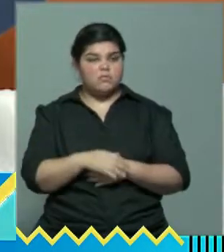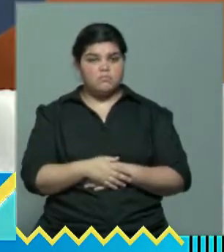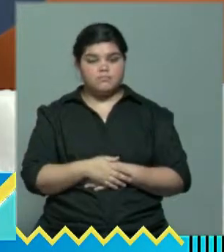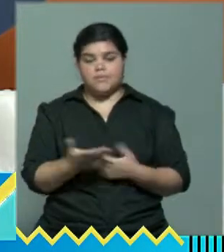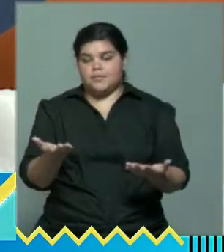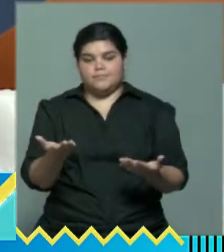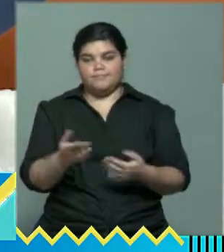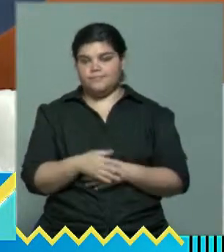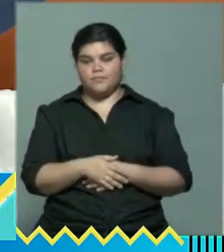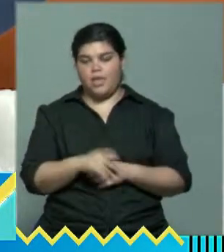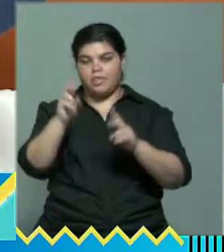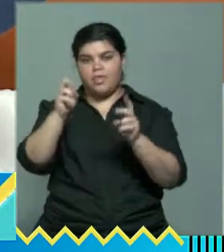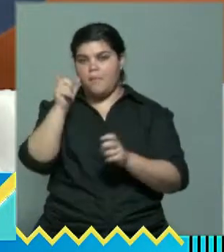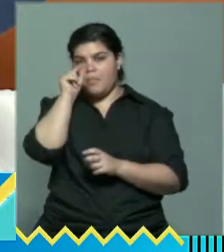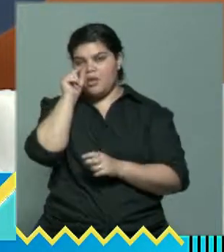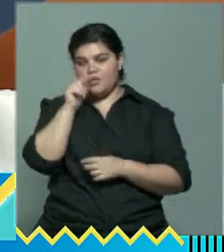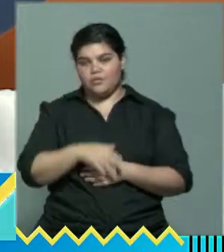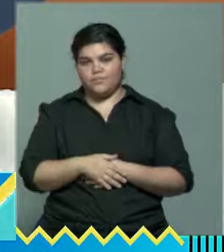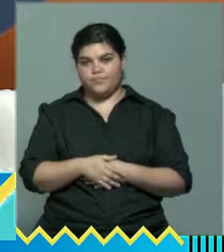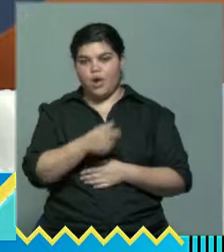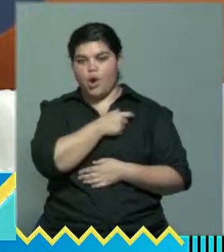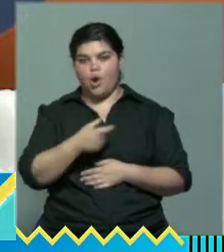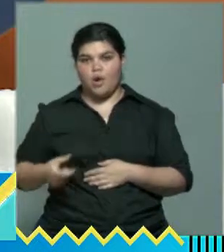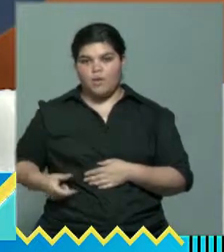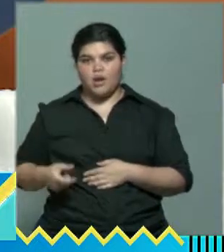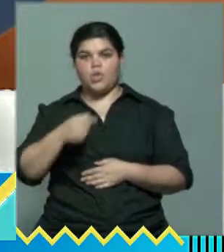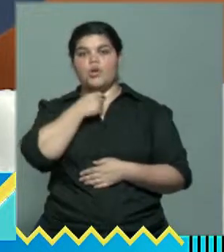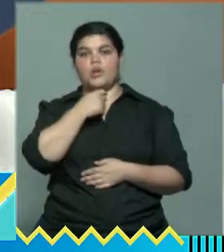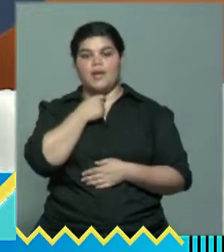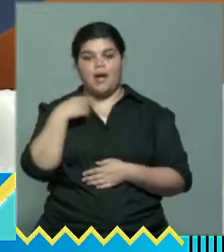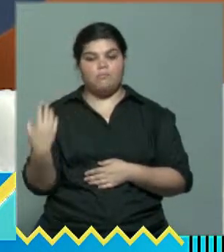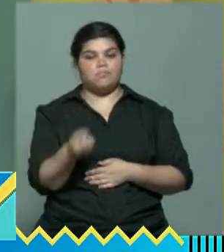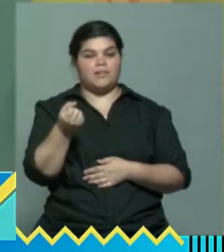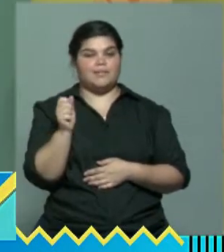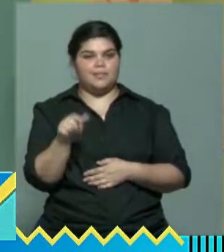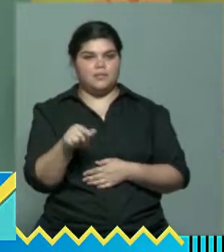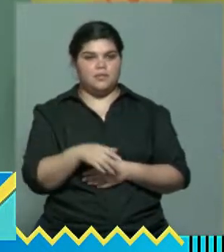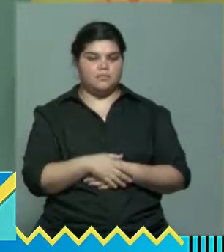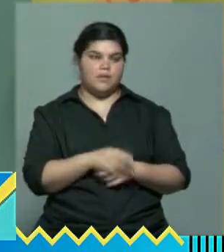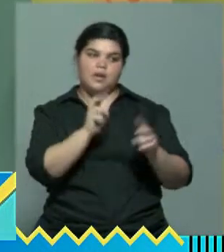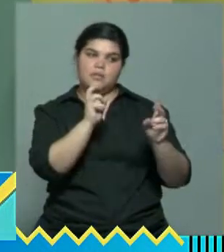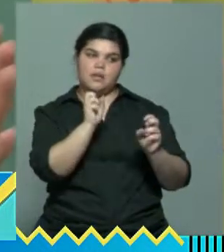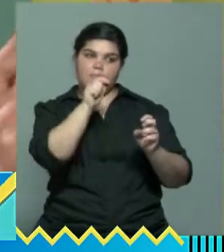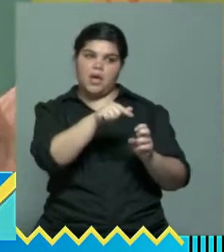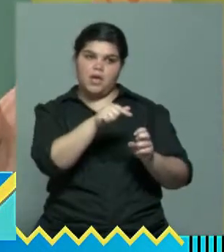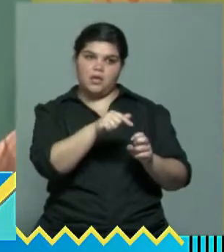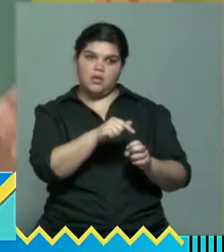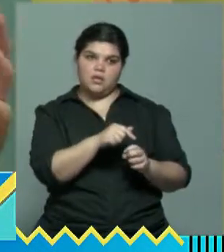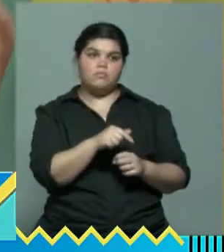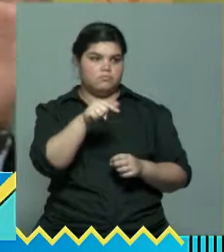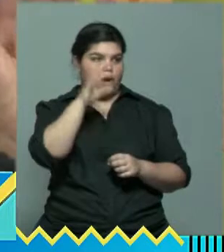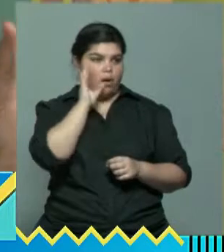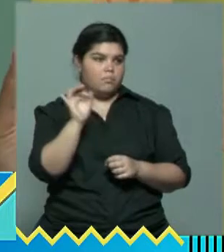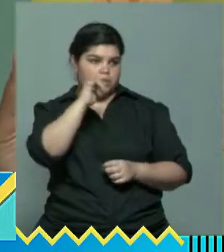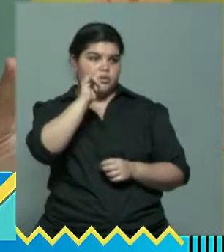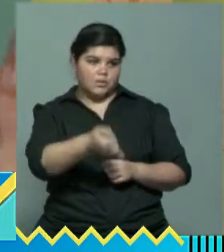bueno, eso ya es un tema político, aprovechado el gobernador de incorporarlo ahí para... Yo creo que ahí se afecta el tema tránsito. Tiene razón en cuanto que